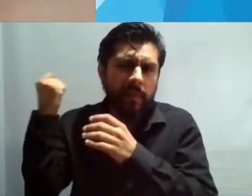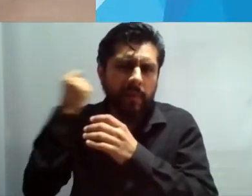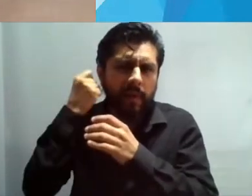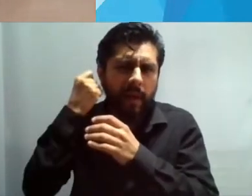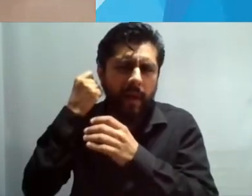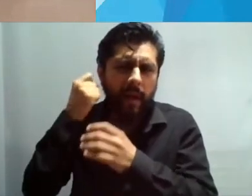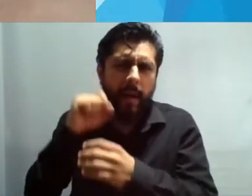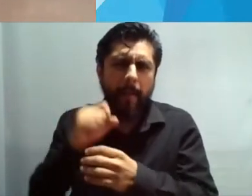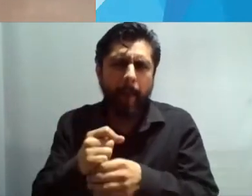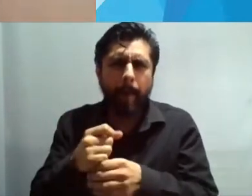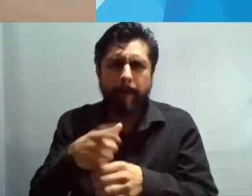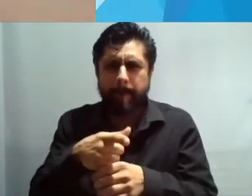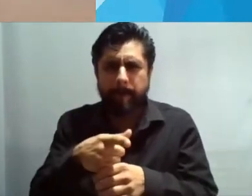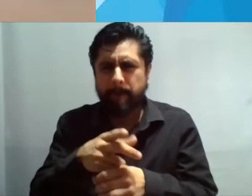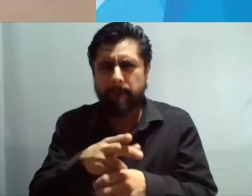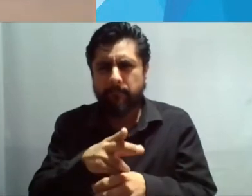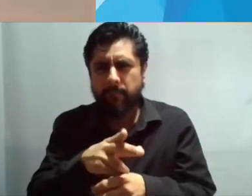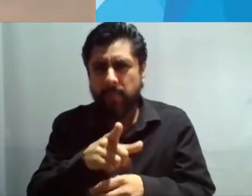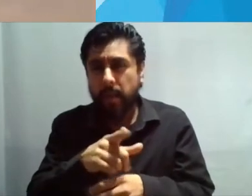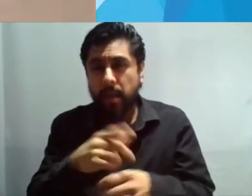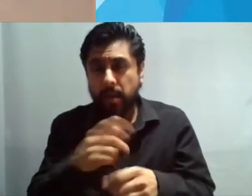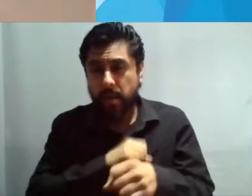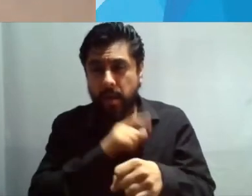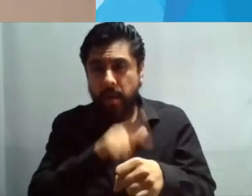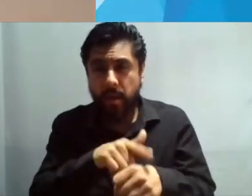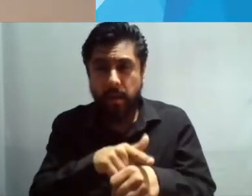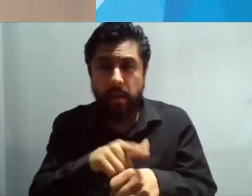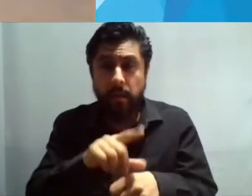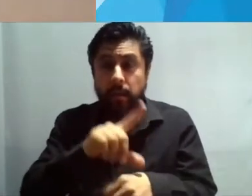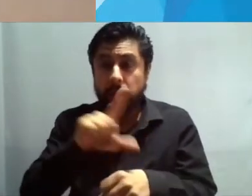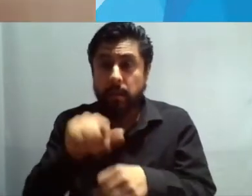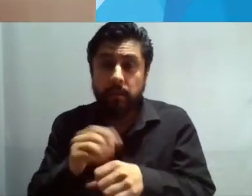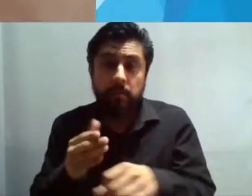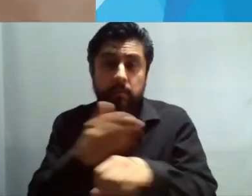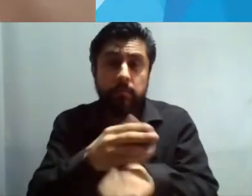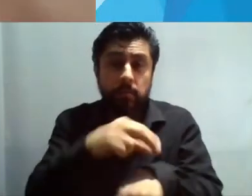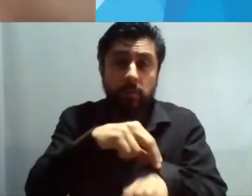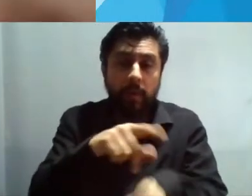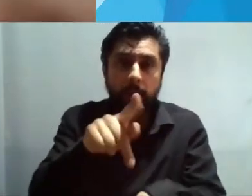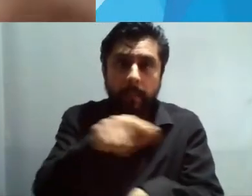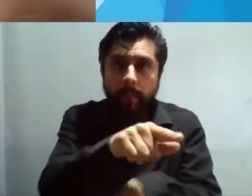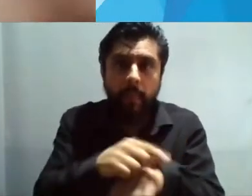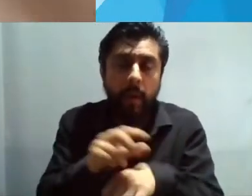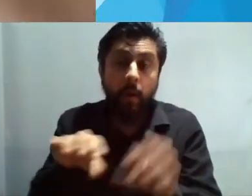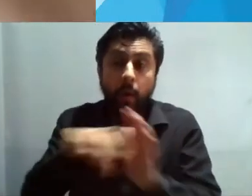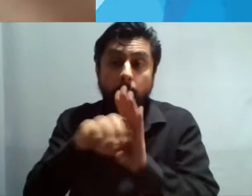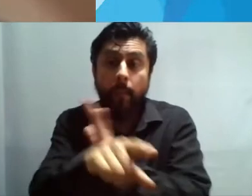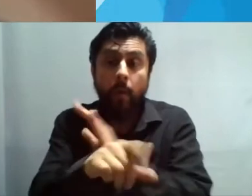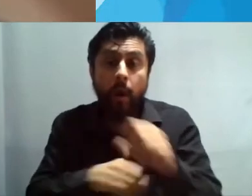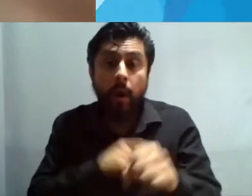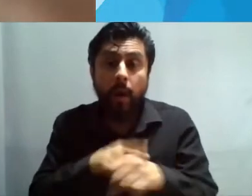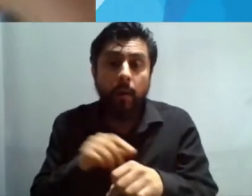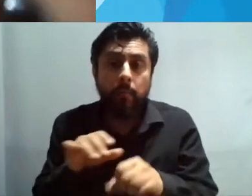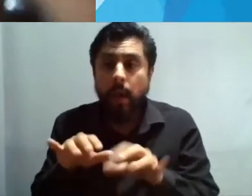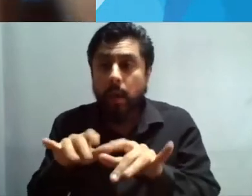Pero eso es un vaivén. ¿Por qué? Porque a veces, ¿qué es lo que hacemos? Intentamos matarlo y si el animalito lucha, pues claro que va a lastimar el